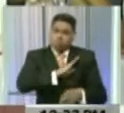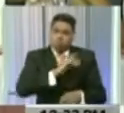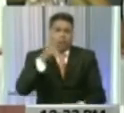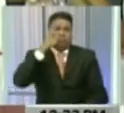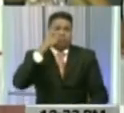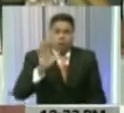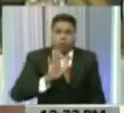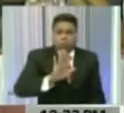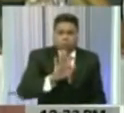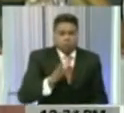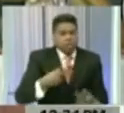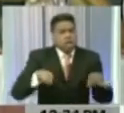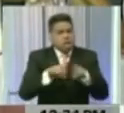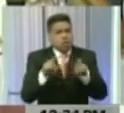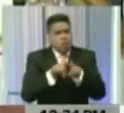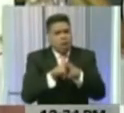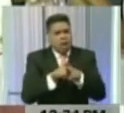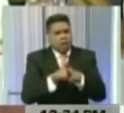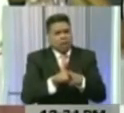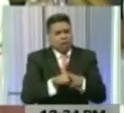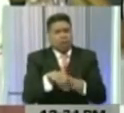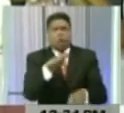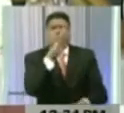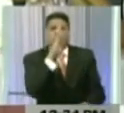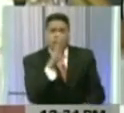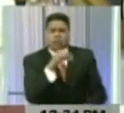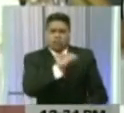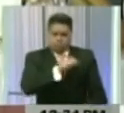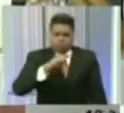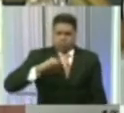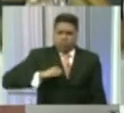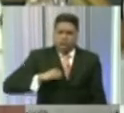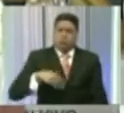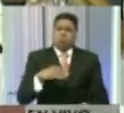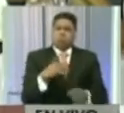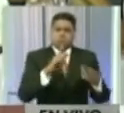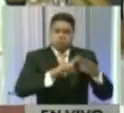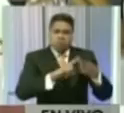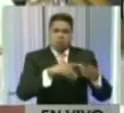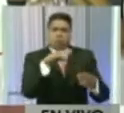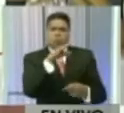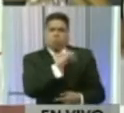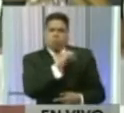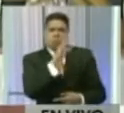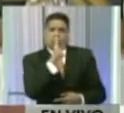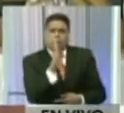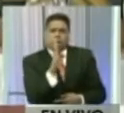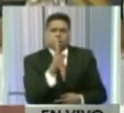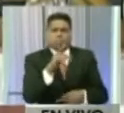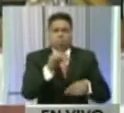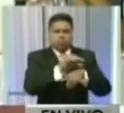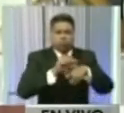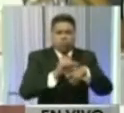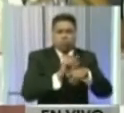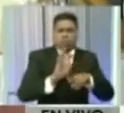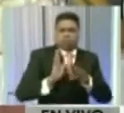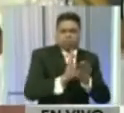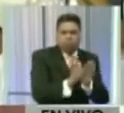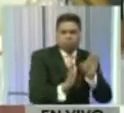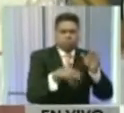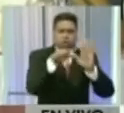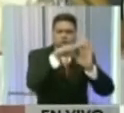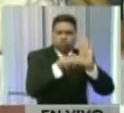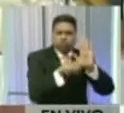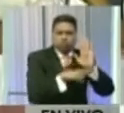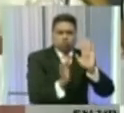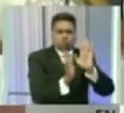Como la banca, hay una banca pública, ¿verdad? Y hay una banca privada. Hay una banca pública y en la banca pública nosotros ponemos normas para